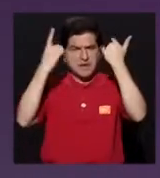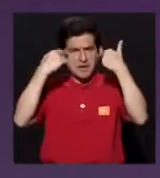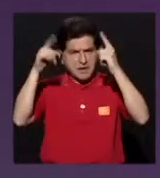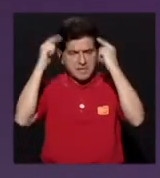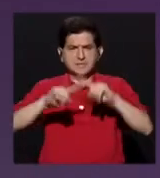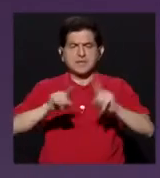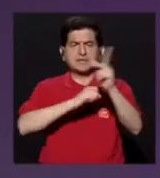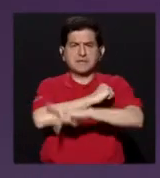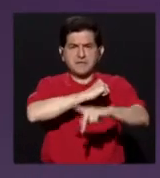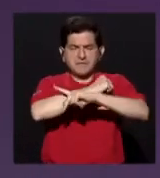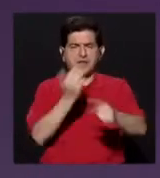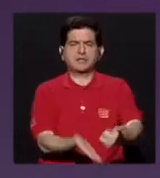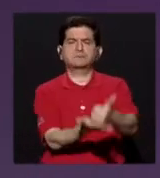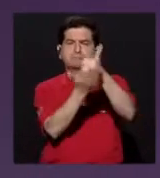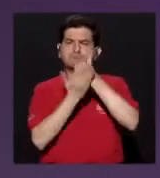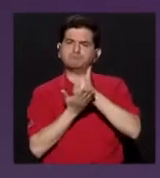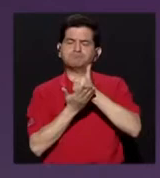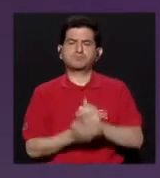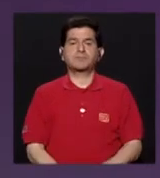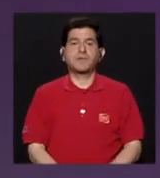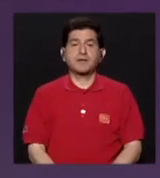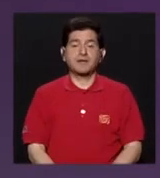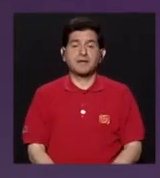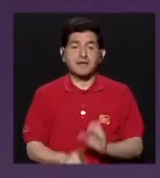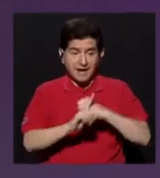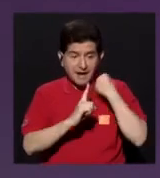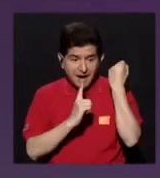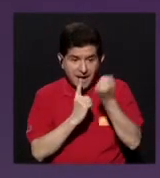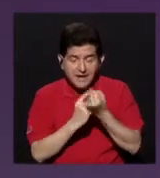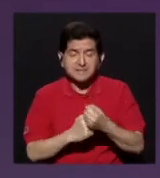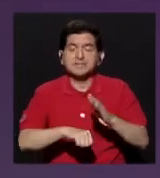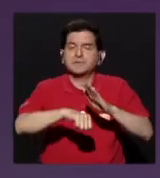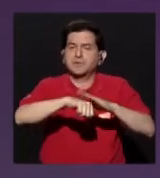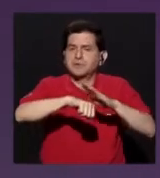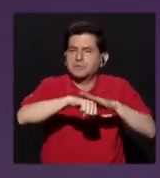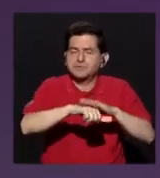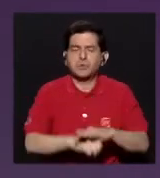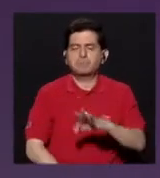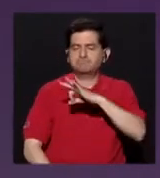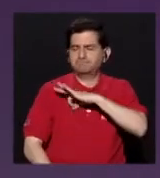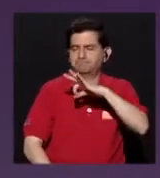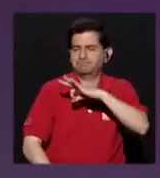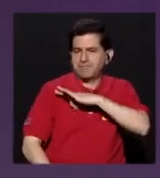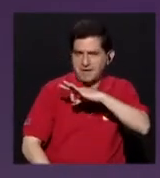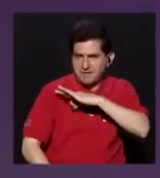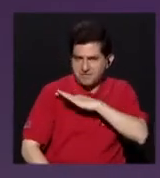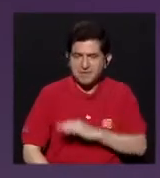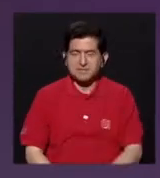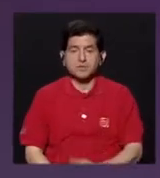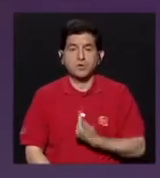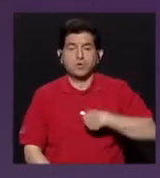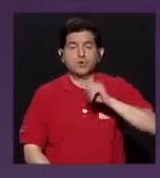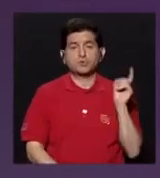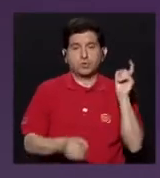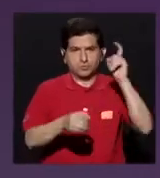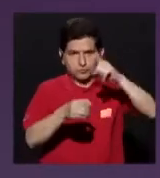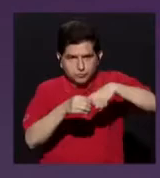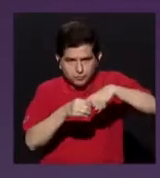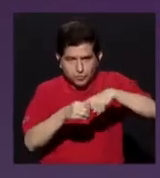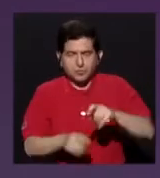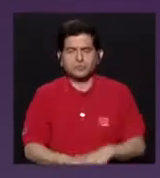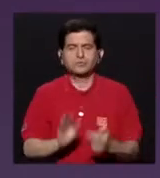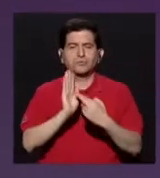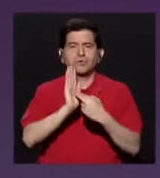de otros países. Claro. Entonces eso es lo que nos permite de alguna manera beneficiarnos de ser parte, de